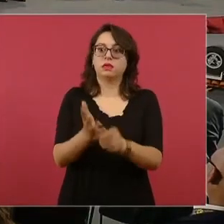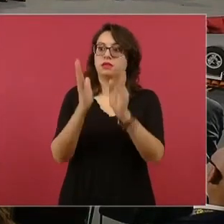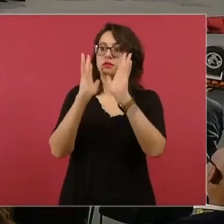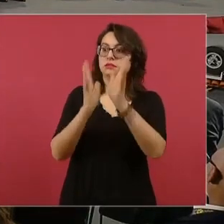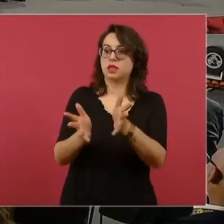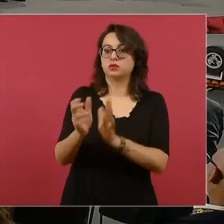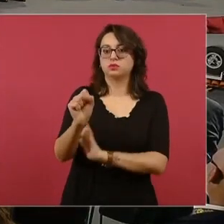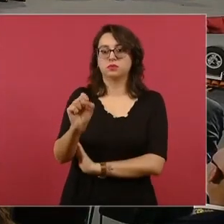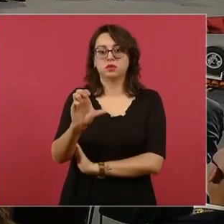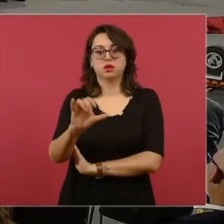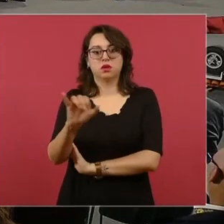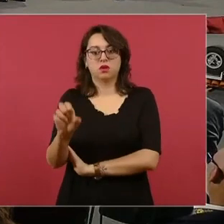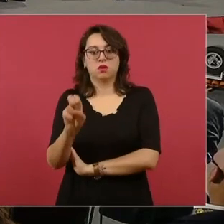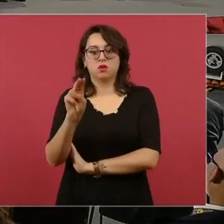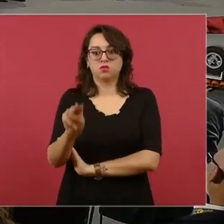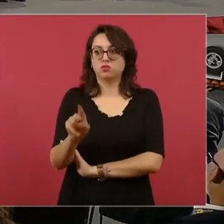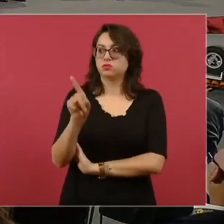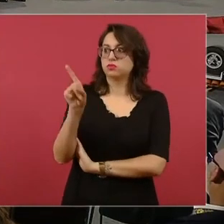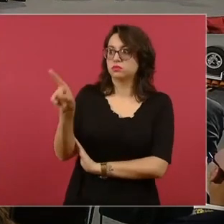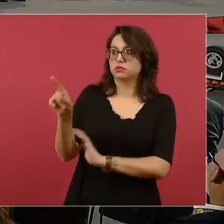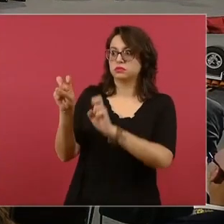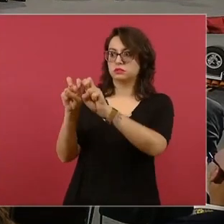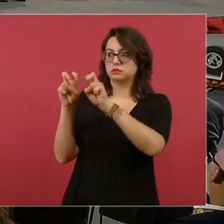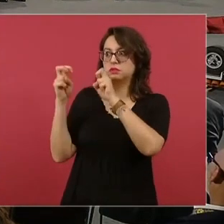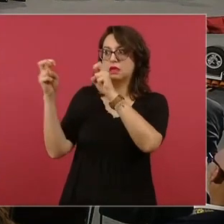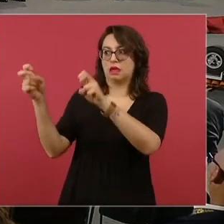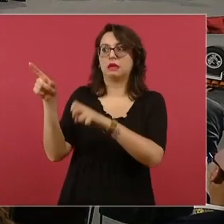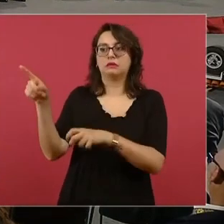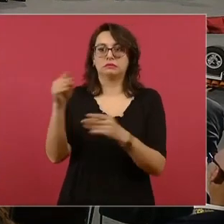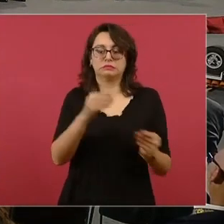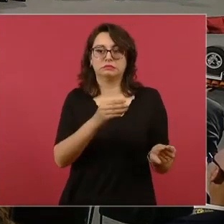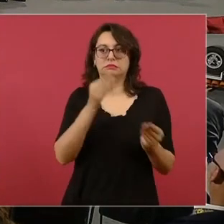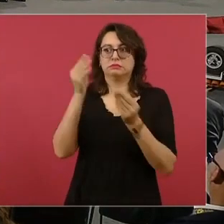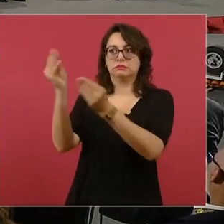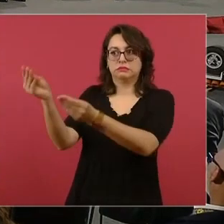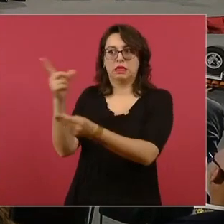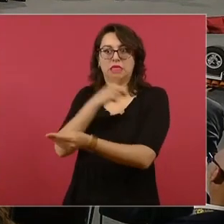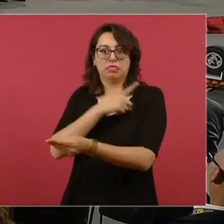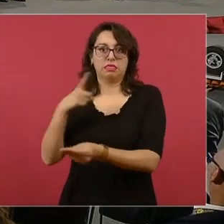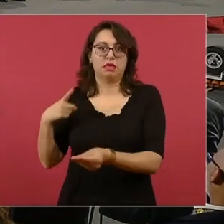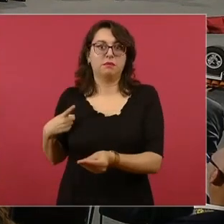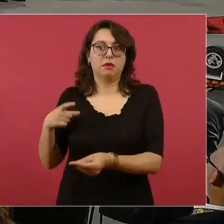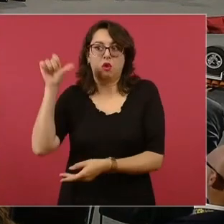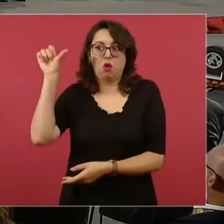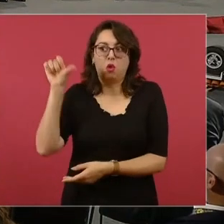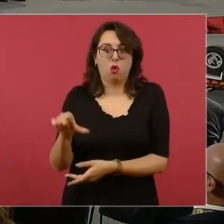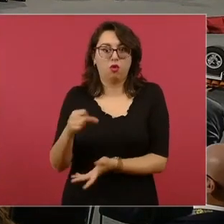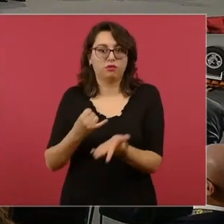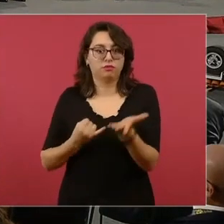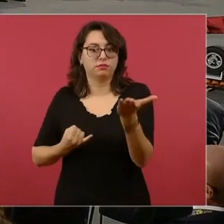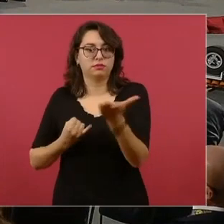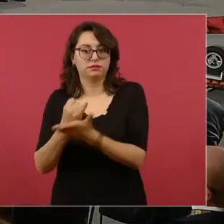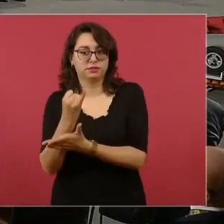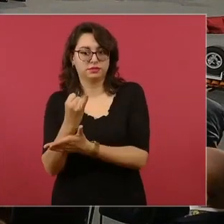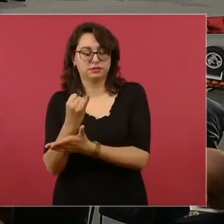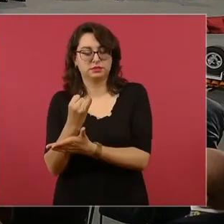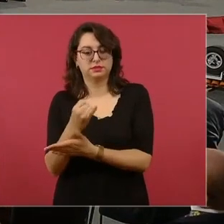de la Nación y es donde vamos a detenernos un minuto más porque se dirime hoy en la Corte. Como pueden